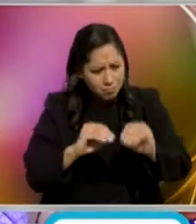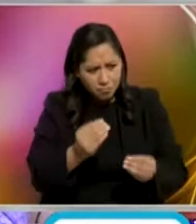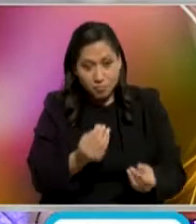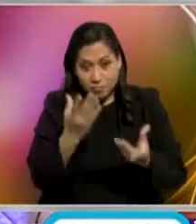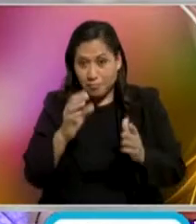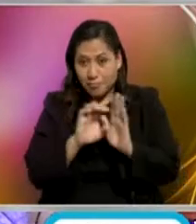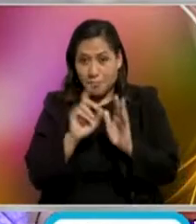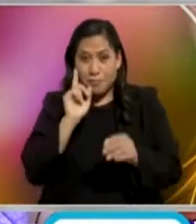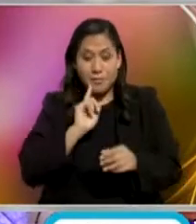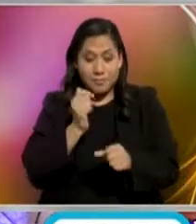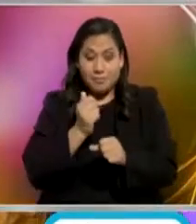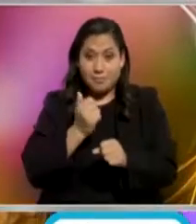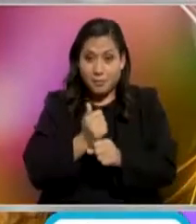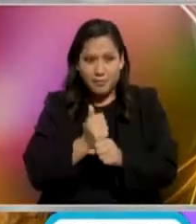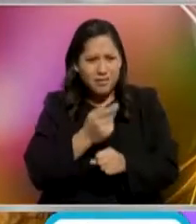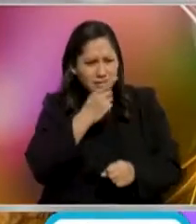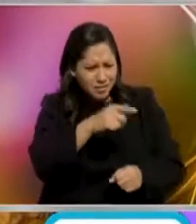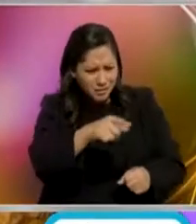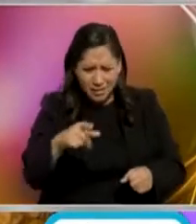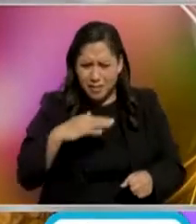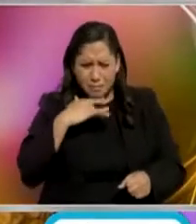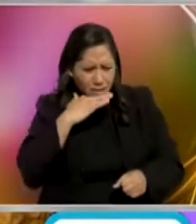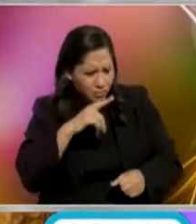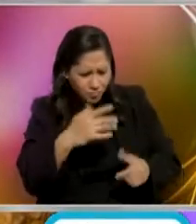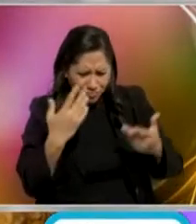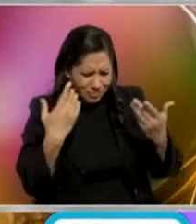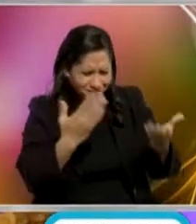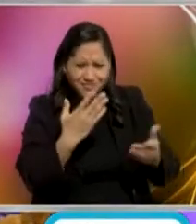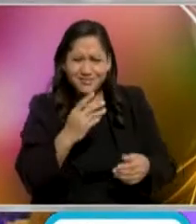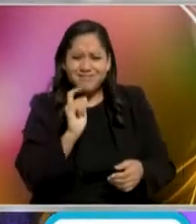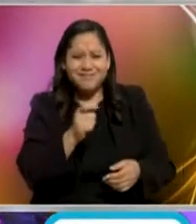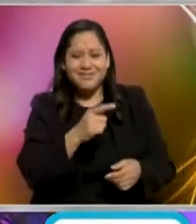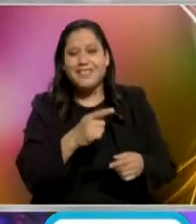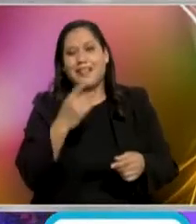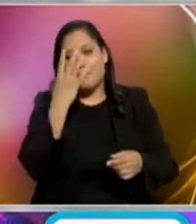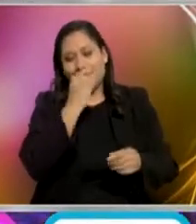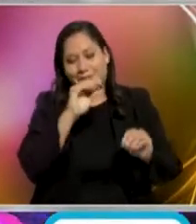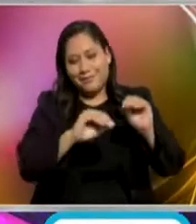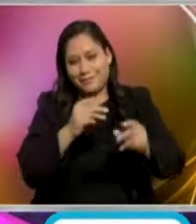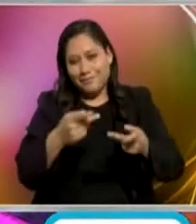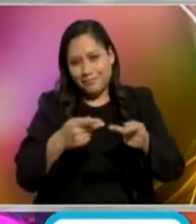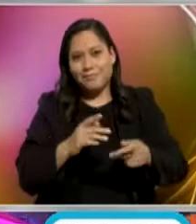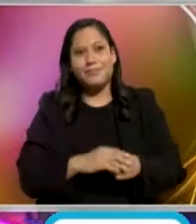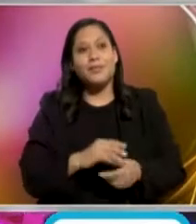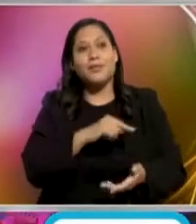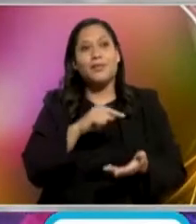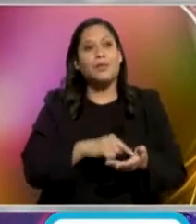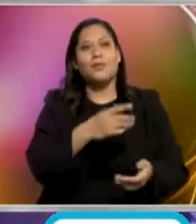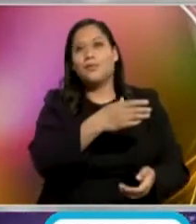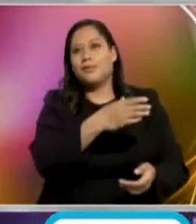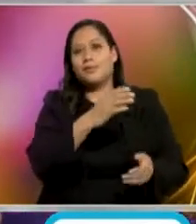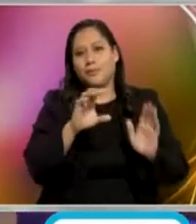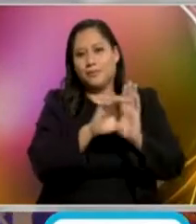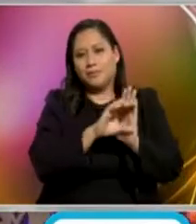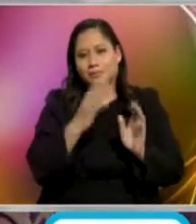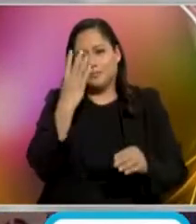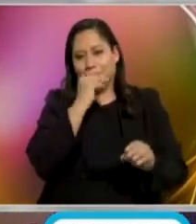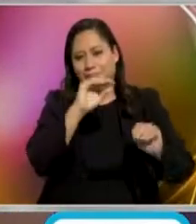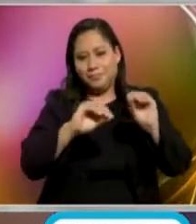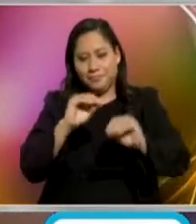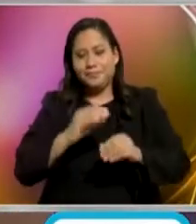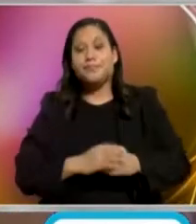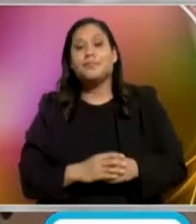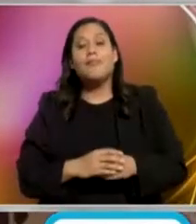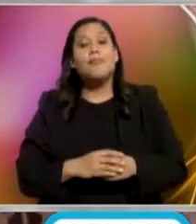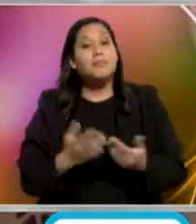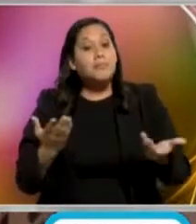llegara mi abuela así, lo único que diría, este tiradero, pero está bonito. Que les queda muy, muy bonito el set. Muchas gracias. Gracias.